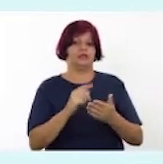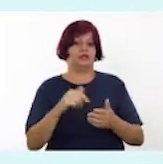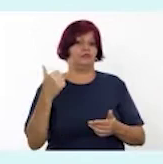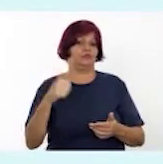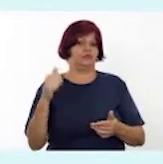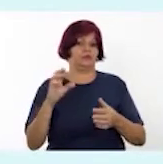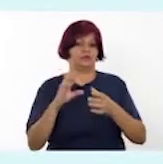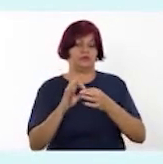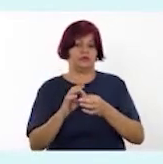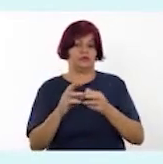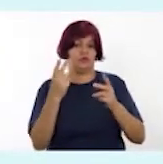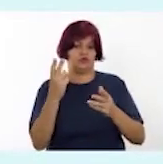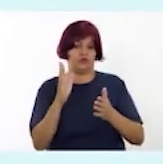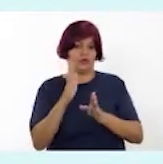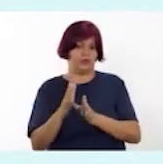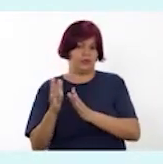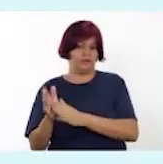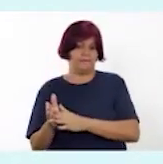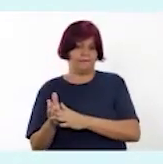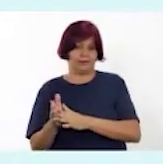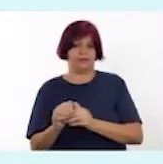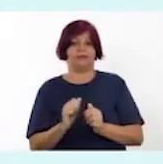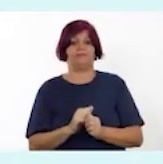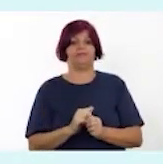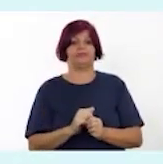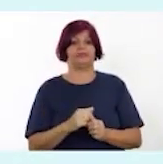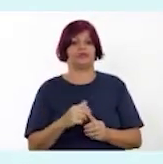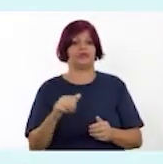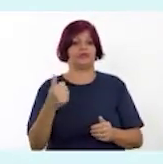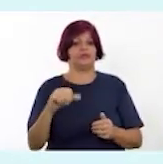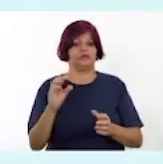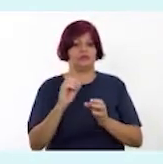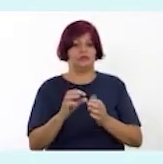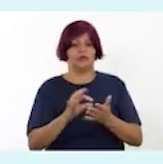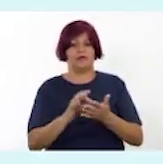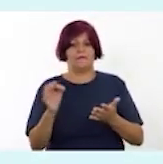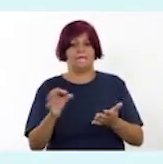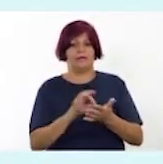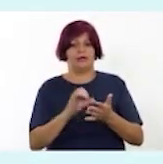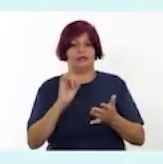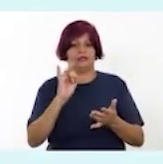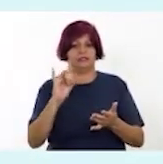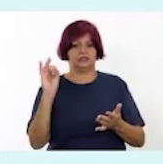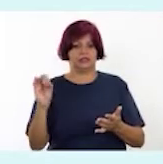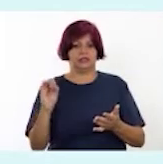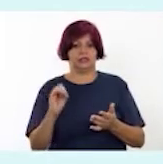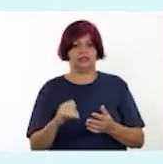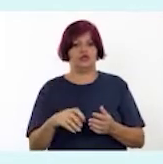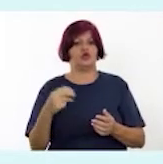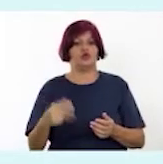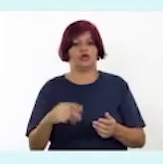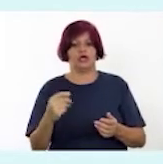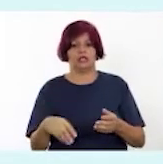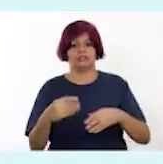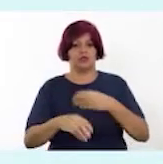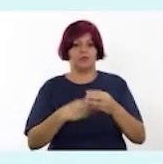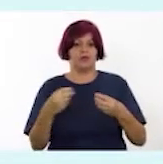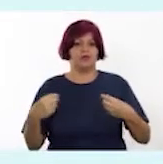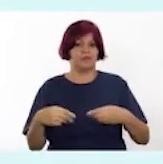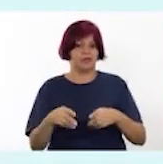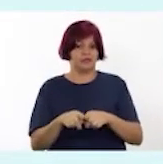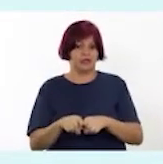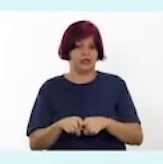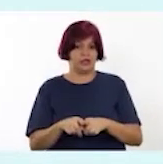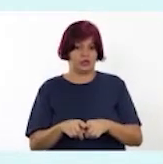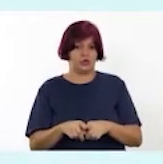parte, el repaso de las propiedades geométricas elementales, que está en la página 77, los ejercicios y problemas integradores de matemática